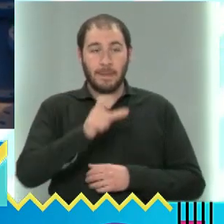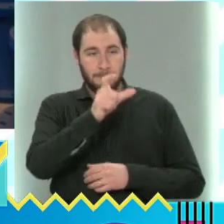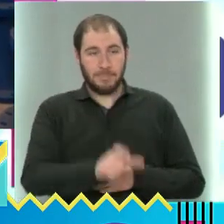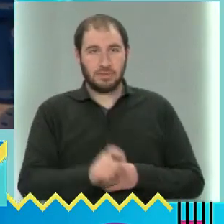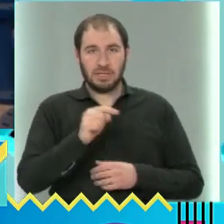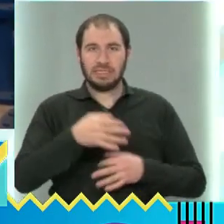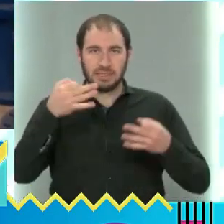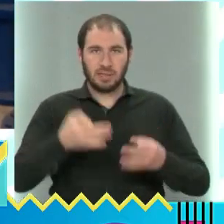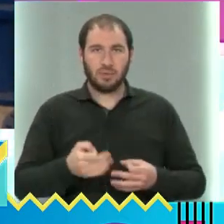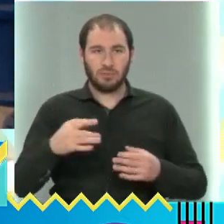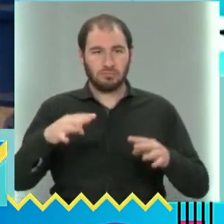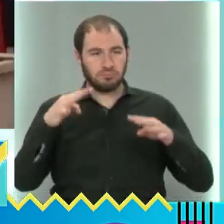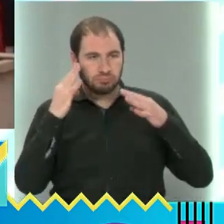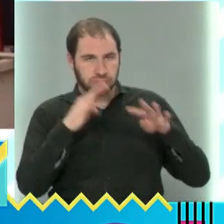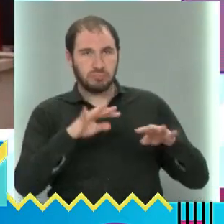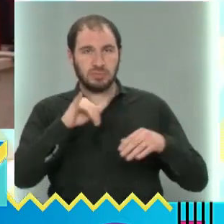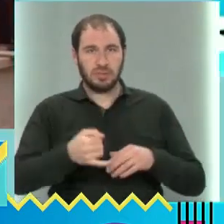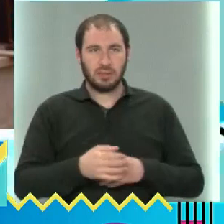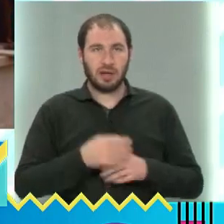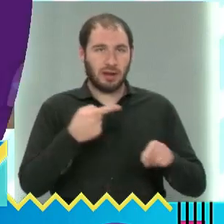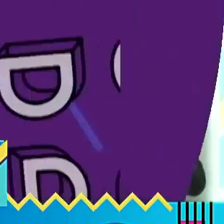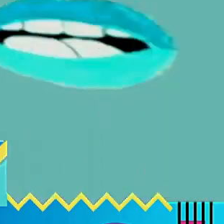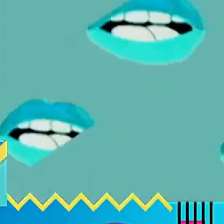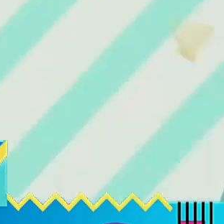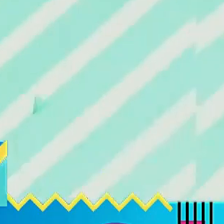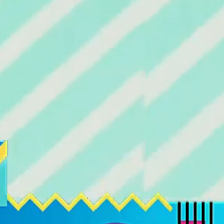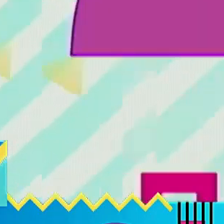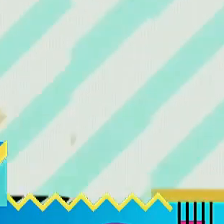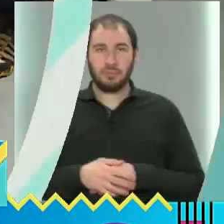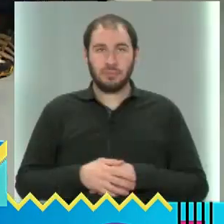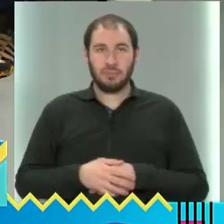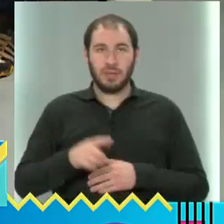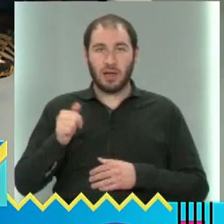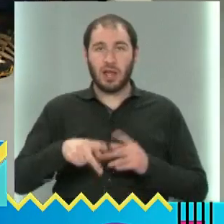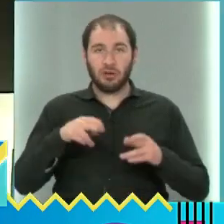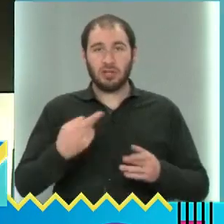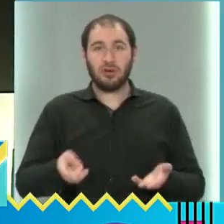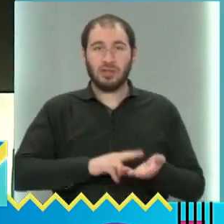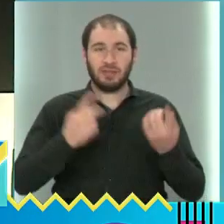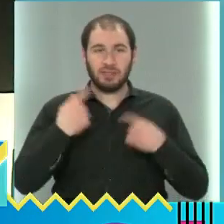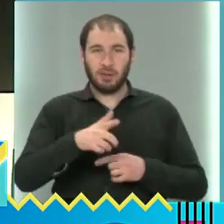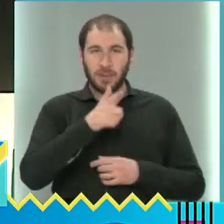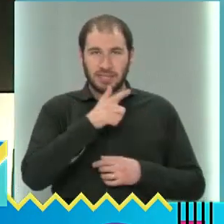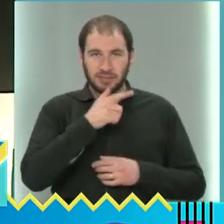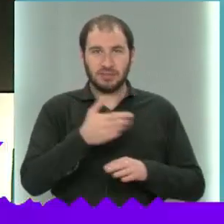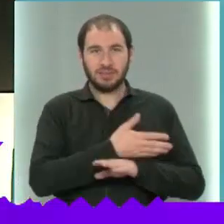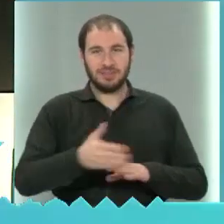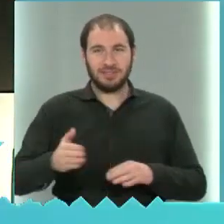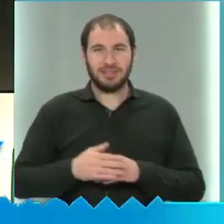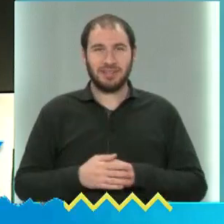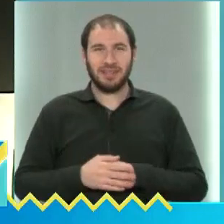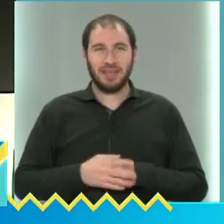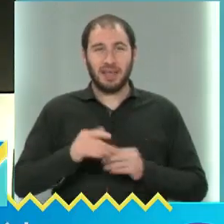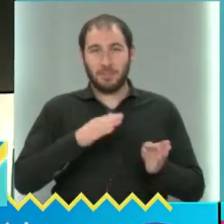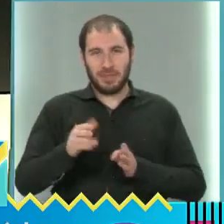que seguramente va a ser escuchada en sus reclamos. Bien. Bueno, nos vamos a ir a un nuevo corte en Distintos Parecidos. Vamos a continuar hablando de pymes